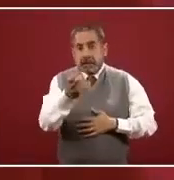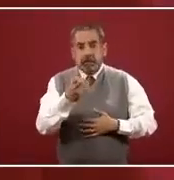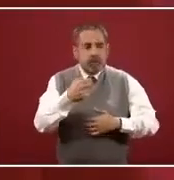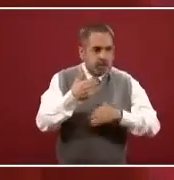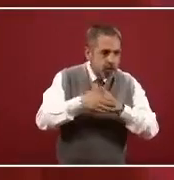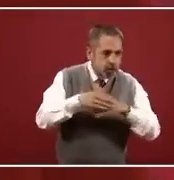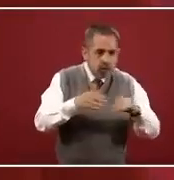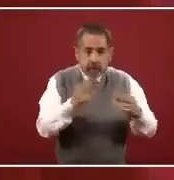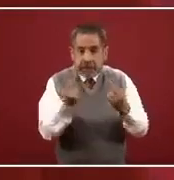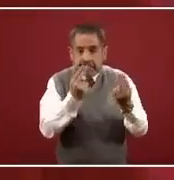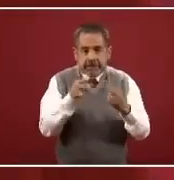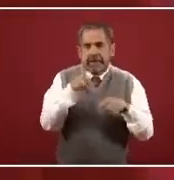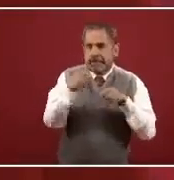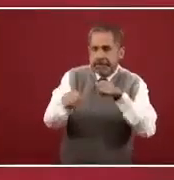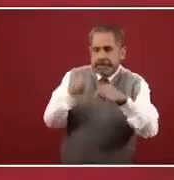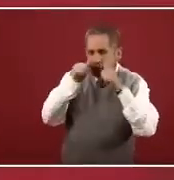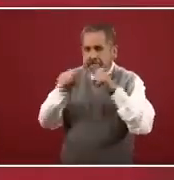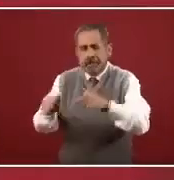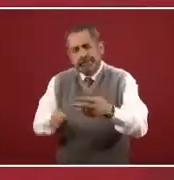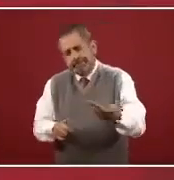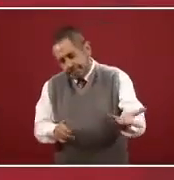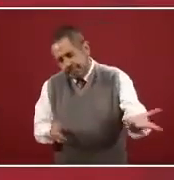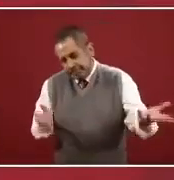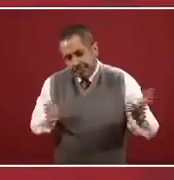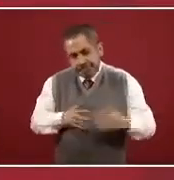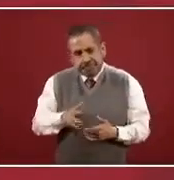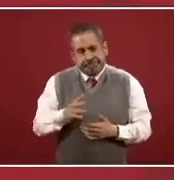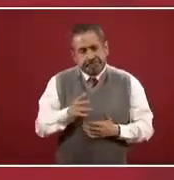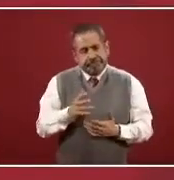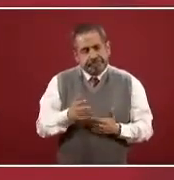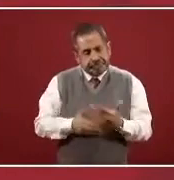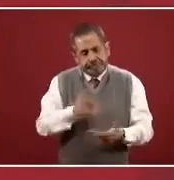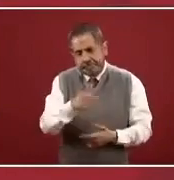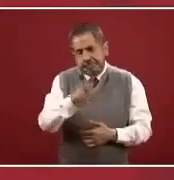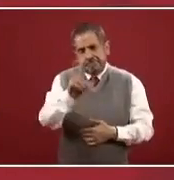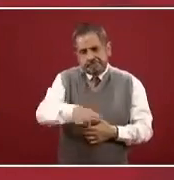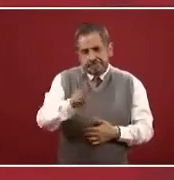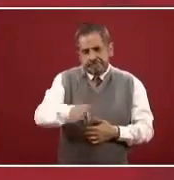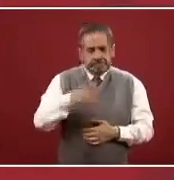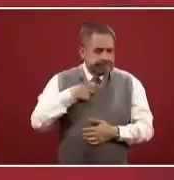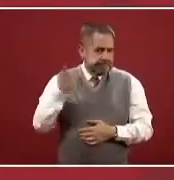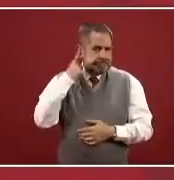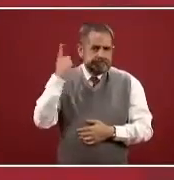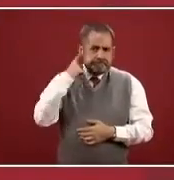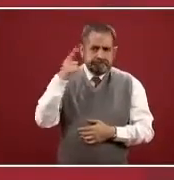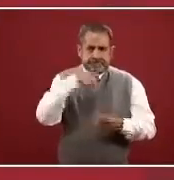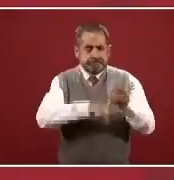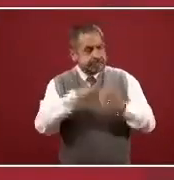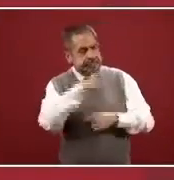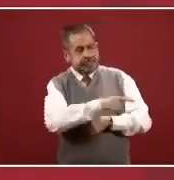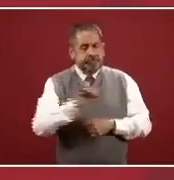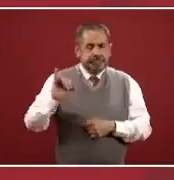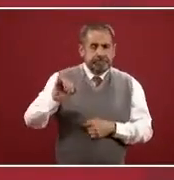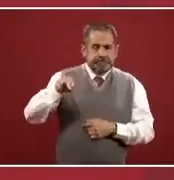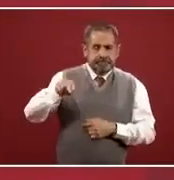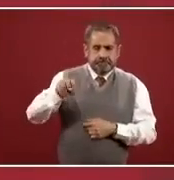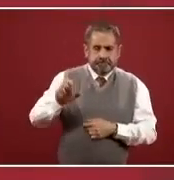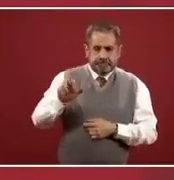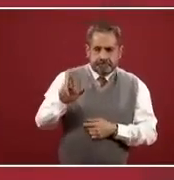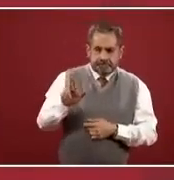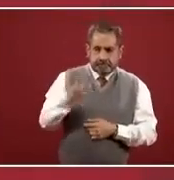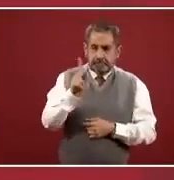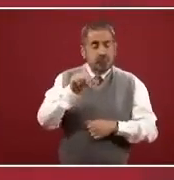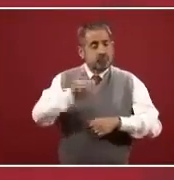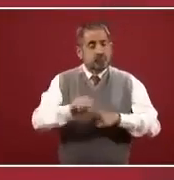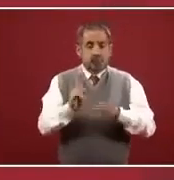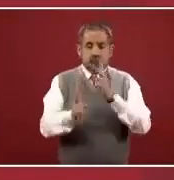a la necesidad. Entonces, sí, digo, me enteré de este problema en el INER, pero digo, y hablando también con el